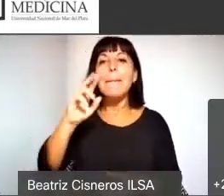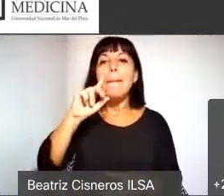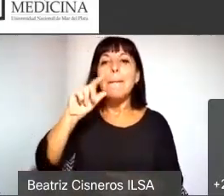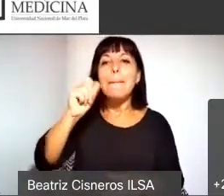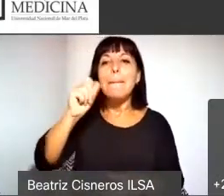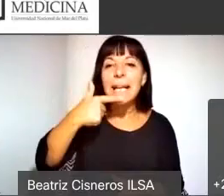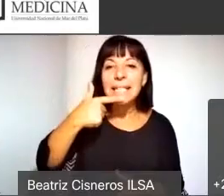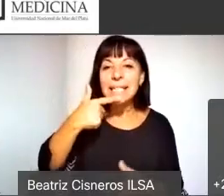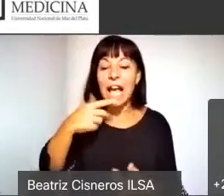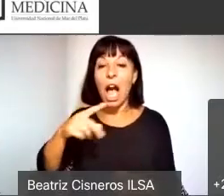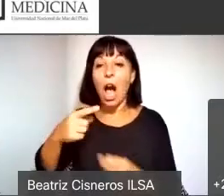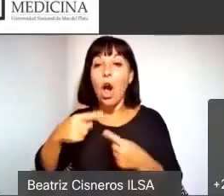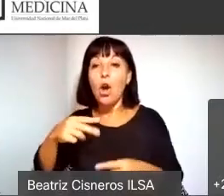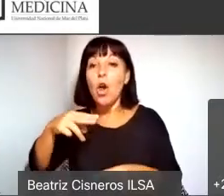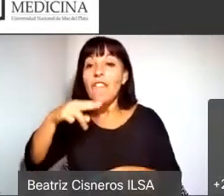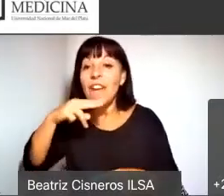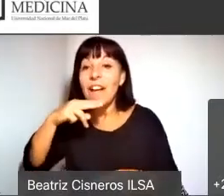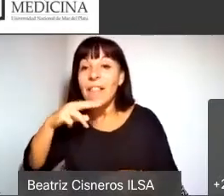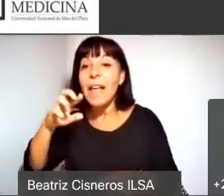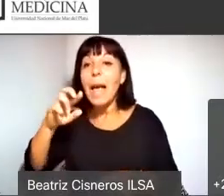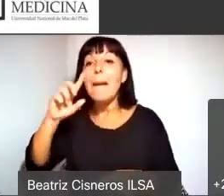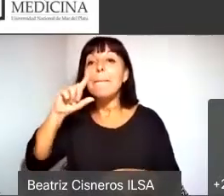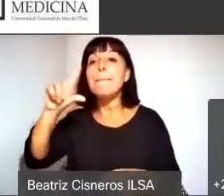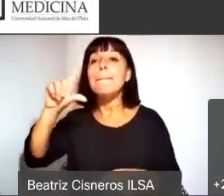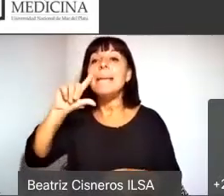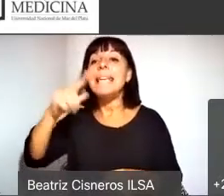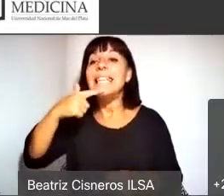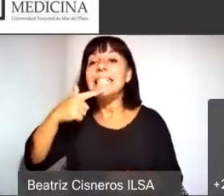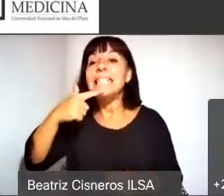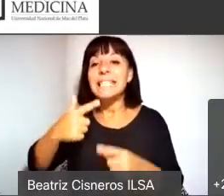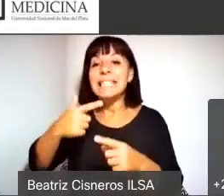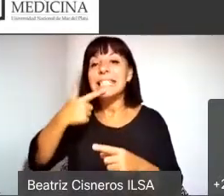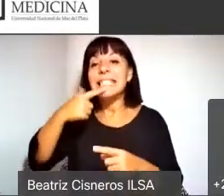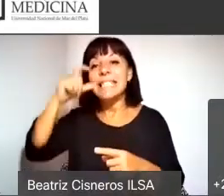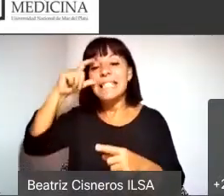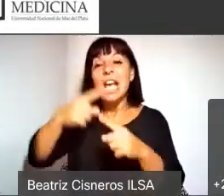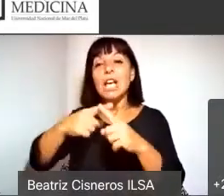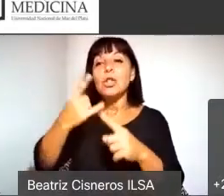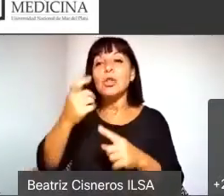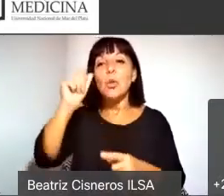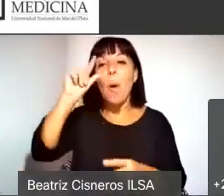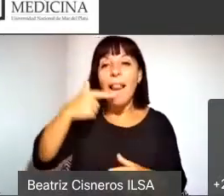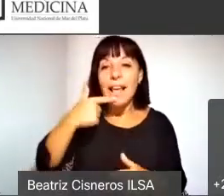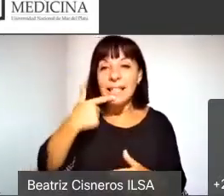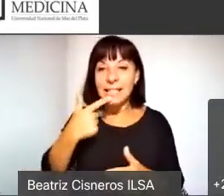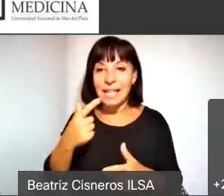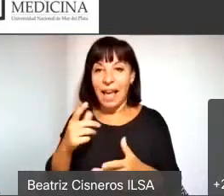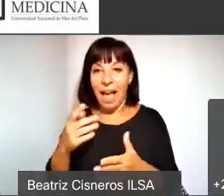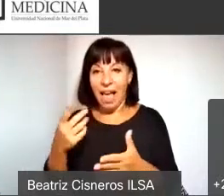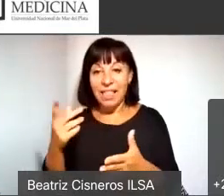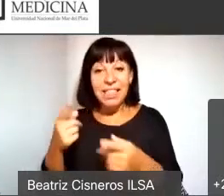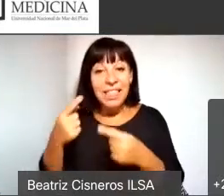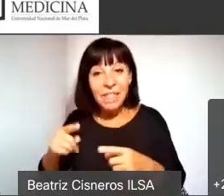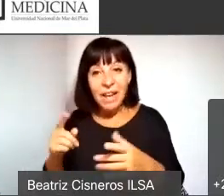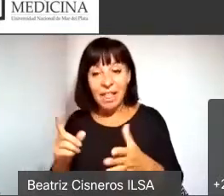los pilisexuales. Fíjense en que la forma de anclarse y el diámetro interno es diferente de estas estructuras. Y aquí